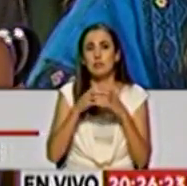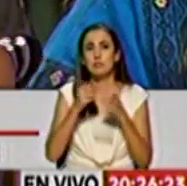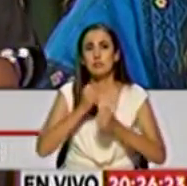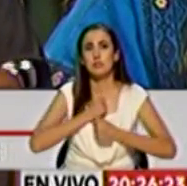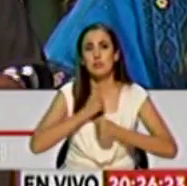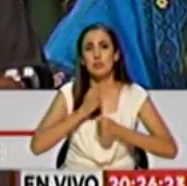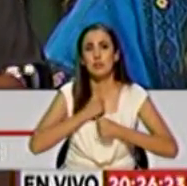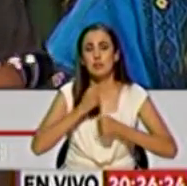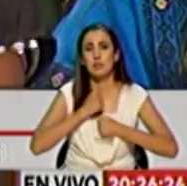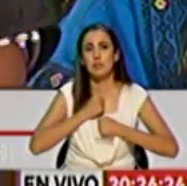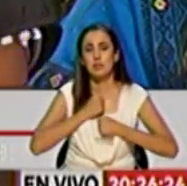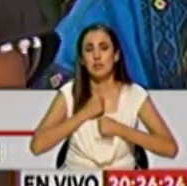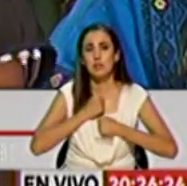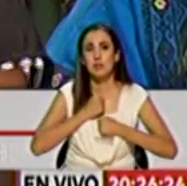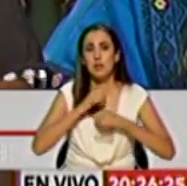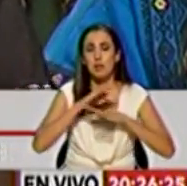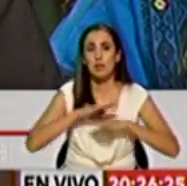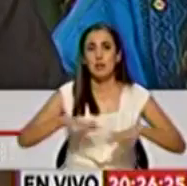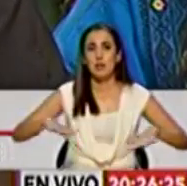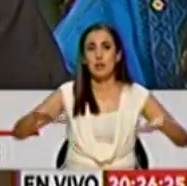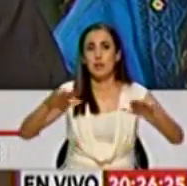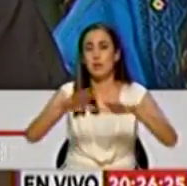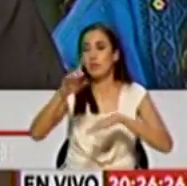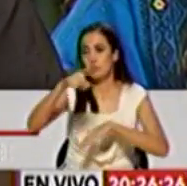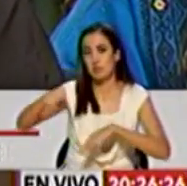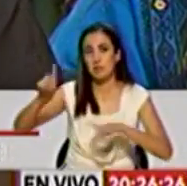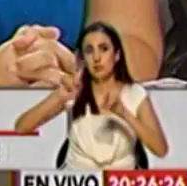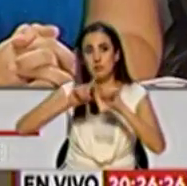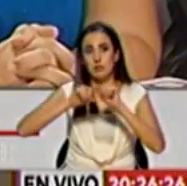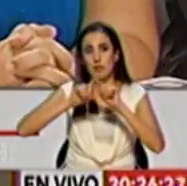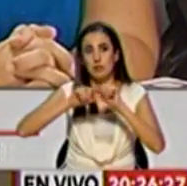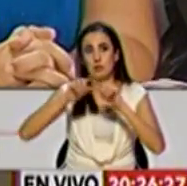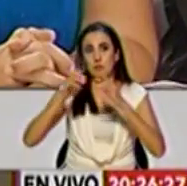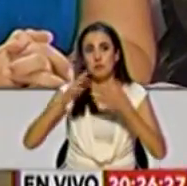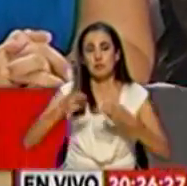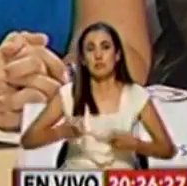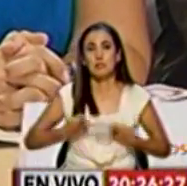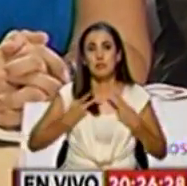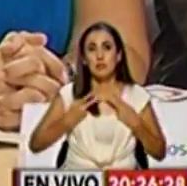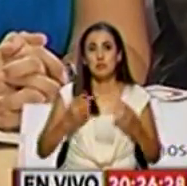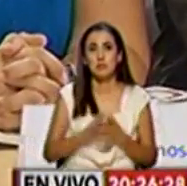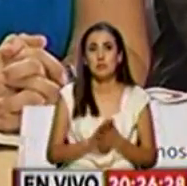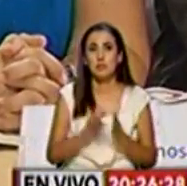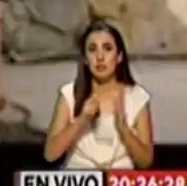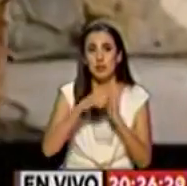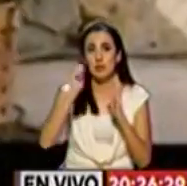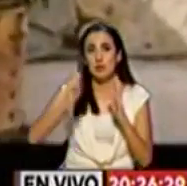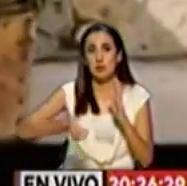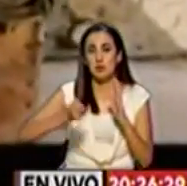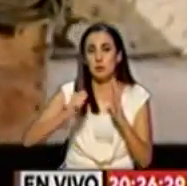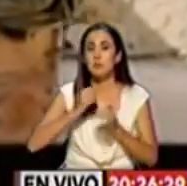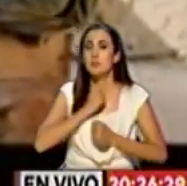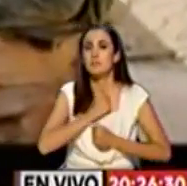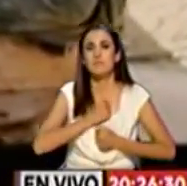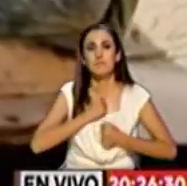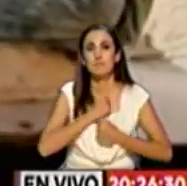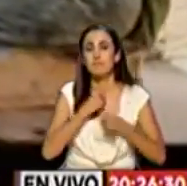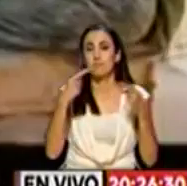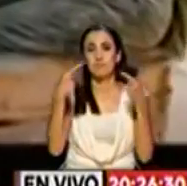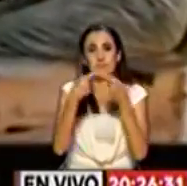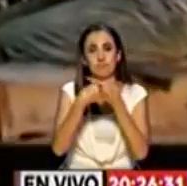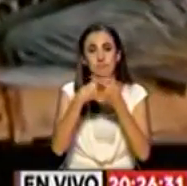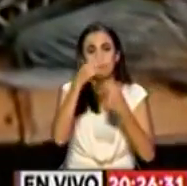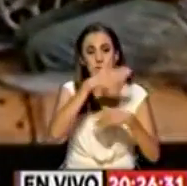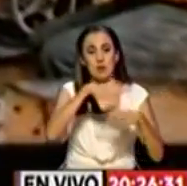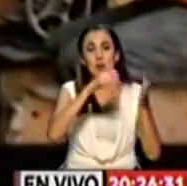río, porque de ello depende nuestra vida. Sin embargo, María Espinosa, abogada del caso, lamenta la oposición de los ministerios